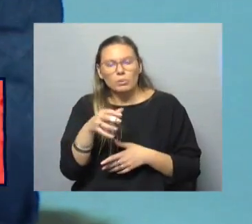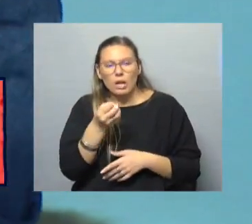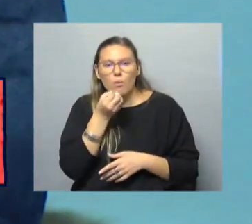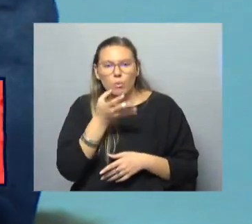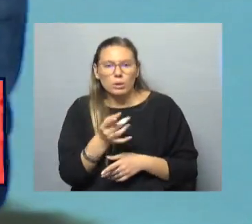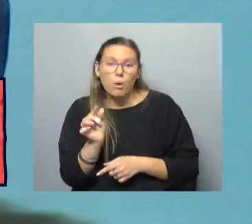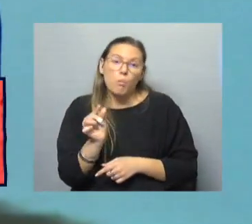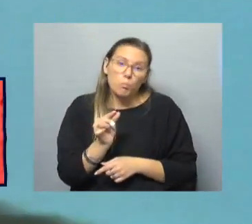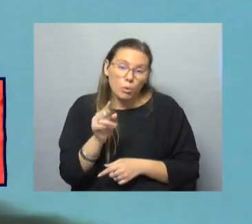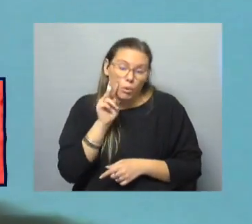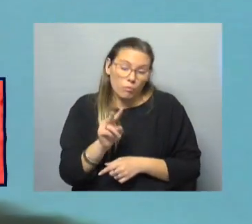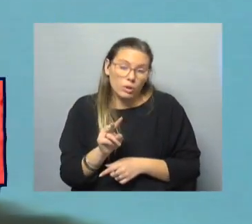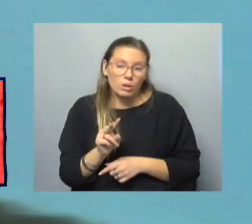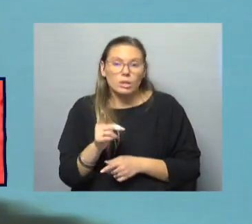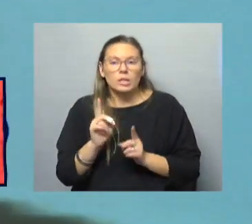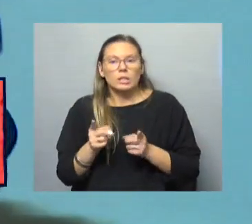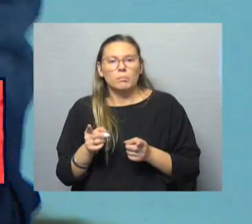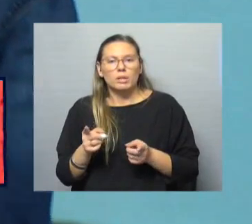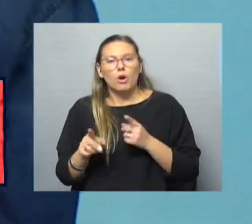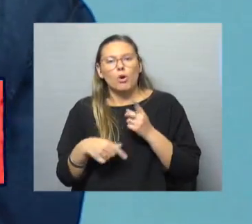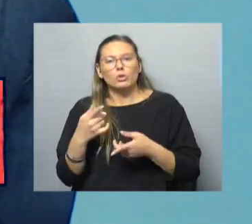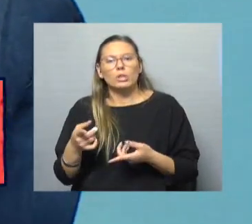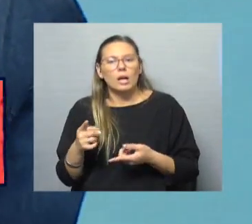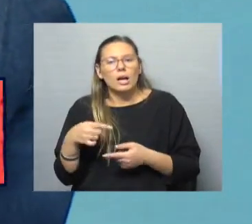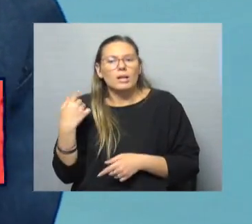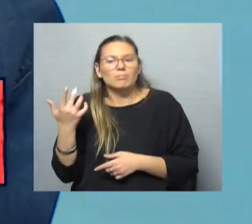vez vista y además como de otro tipo